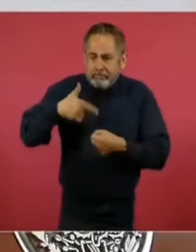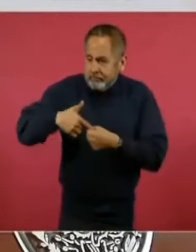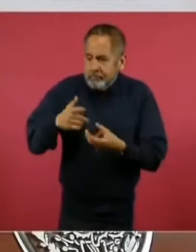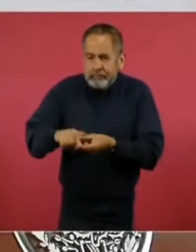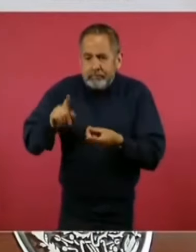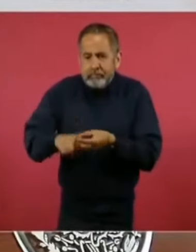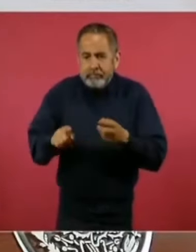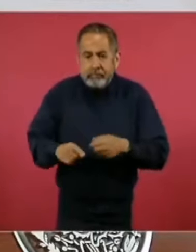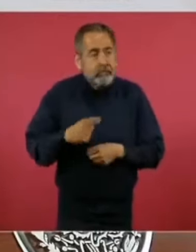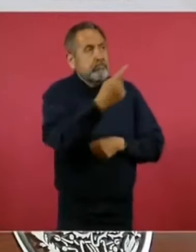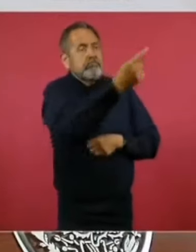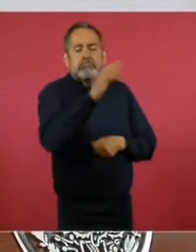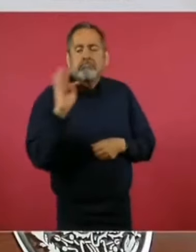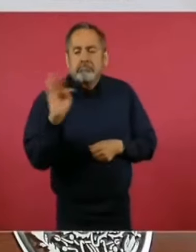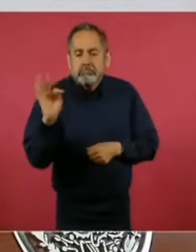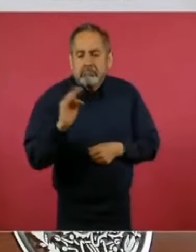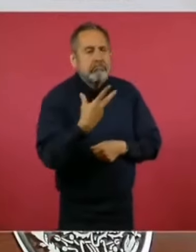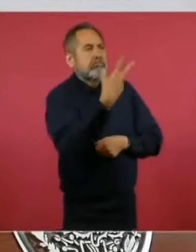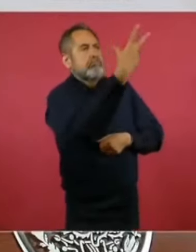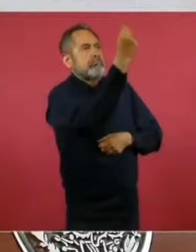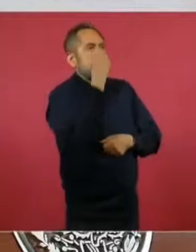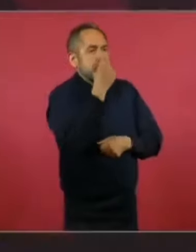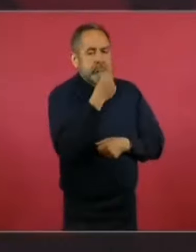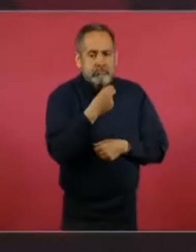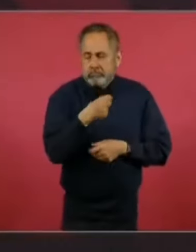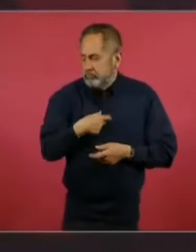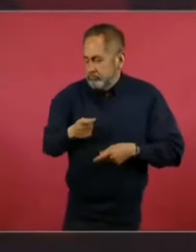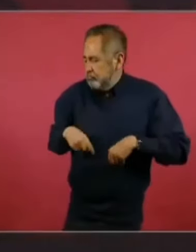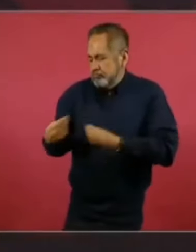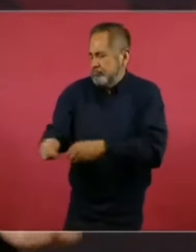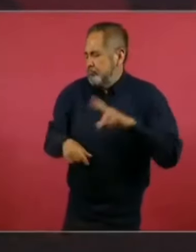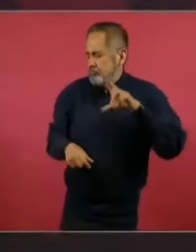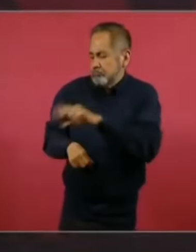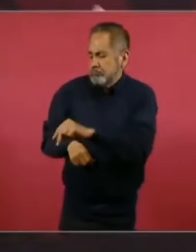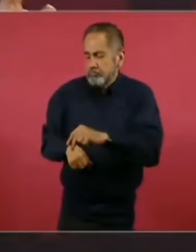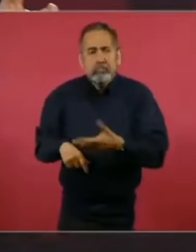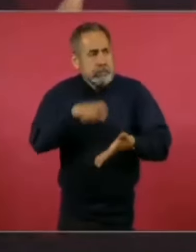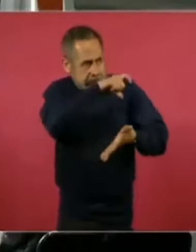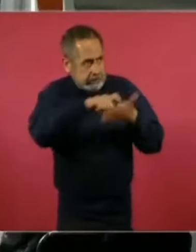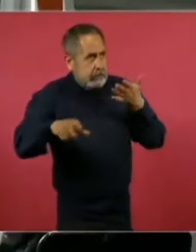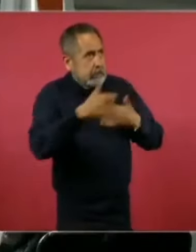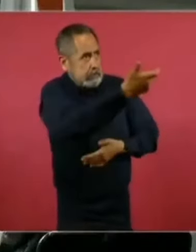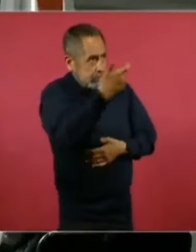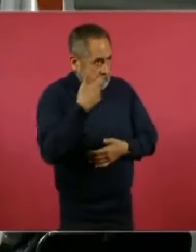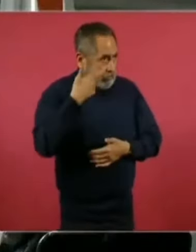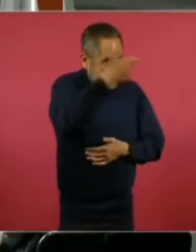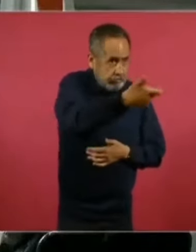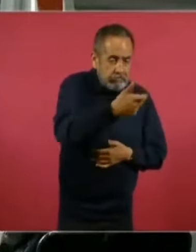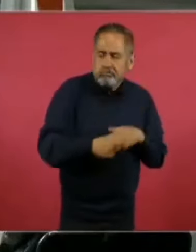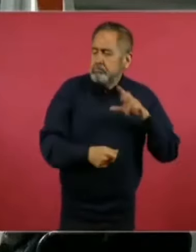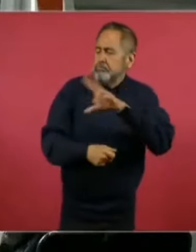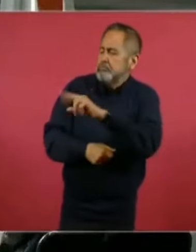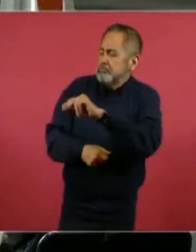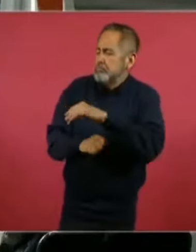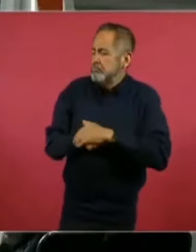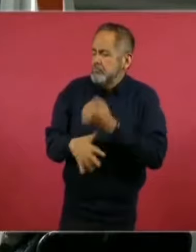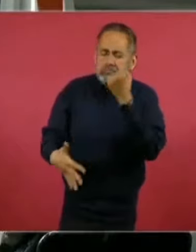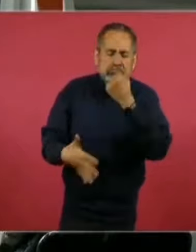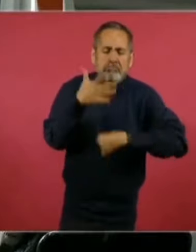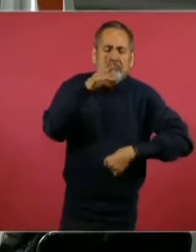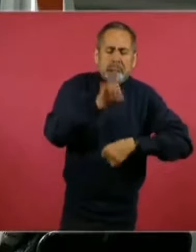no nos vendan gasolina. Depender de ¿Sí? En 15 días, ¿qué